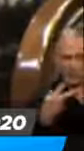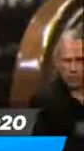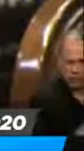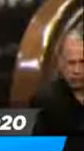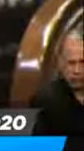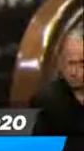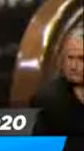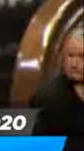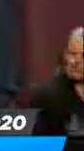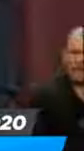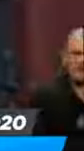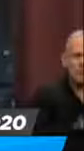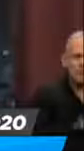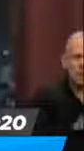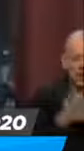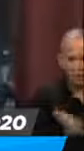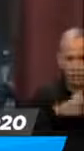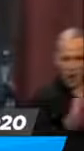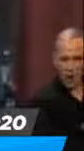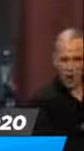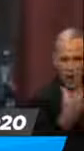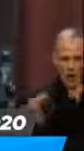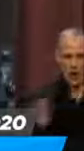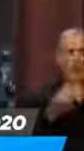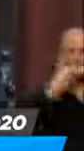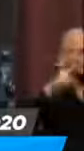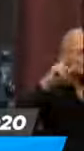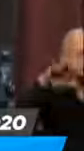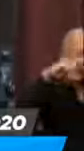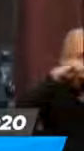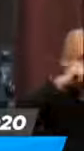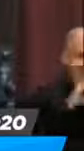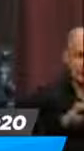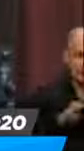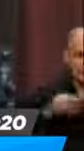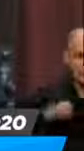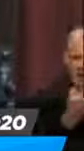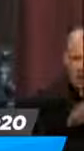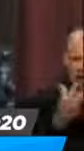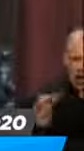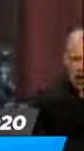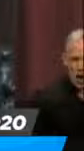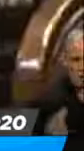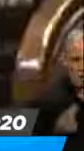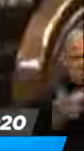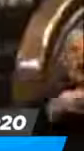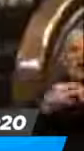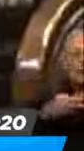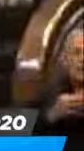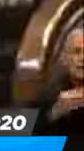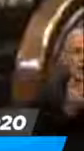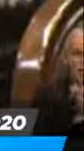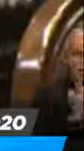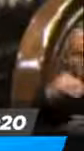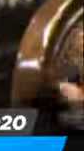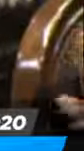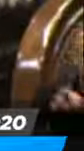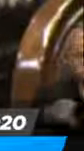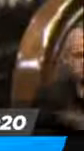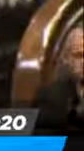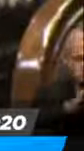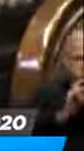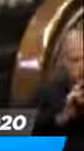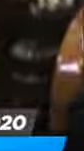de los diputados, de los 257 diputados, la posibilidad de participar. Por eso tiene que